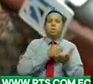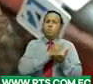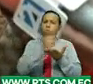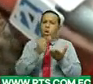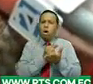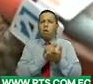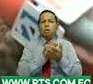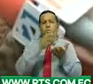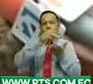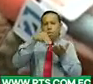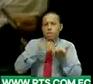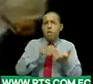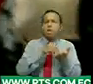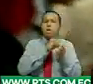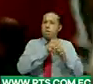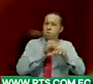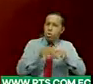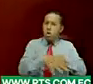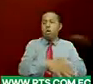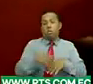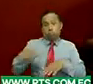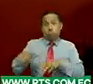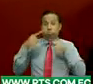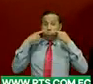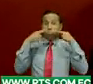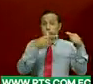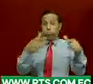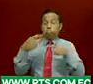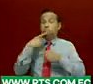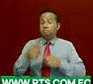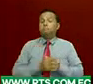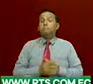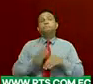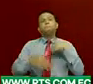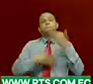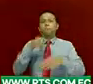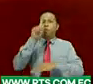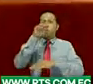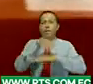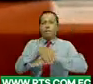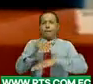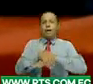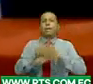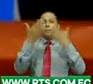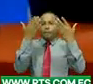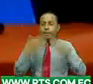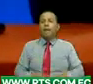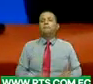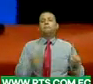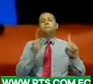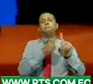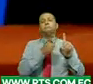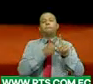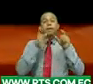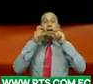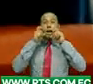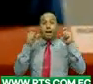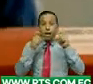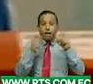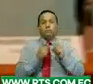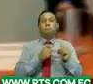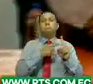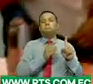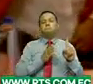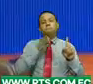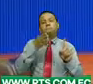Ríos y alguna otra provincia. Quien también mantuvo una reunión a eso de la 1 de la tarde fue el candidato de UNES, Andrés Arauz. Él llegó a las